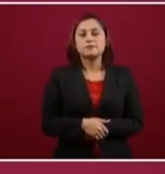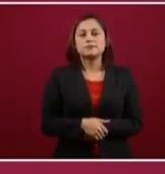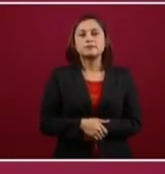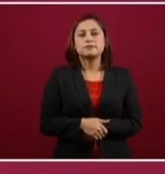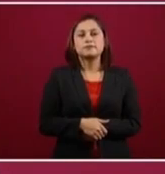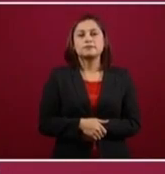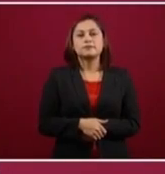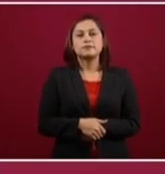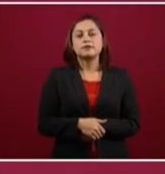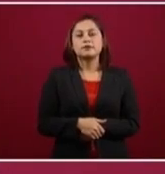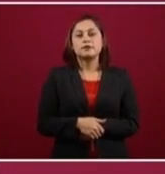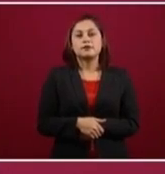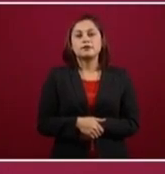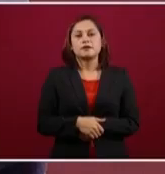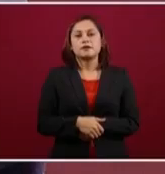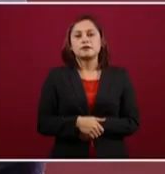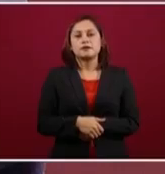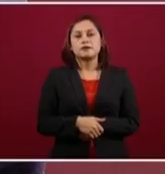continúe